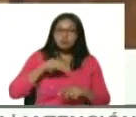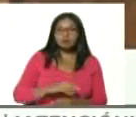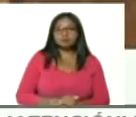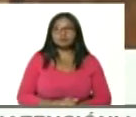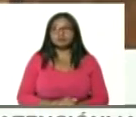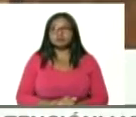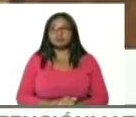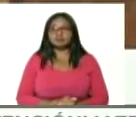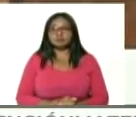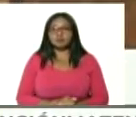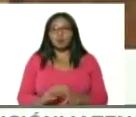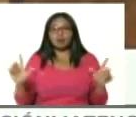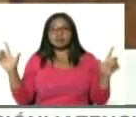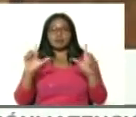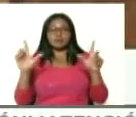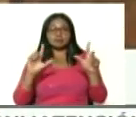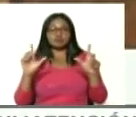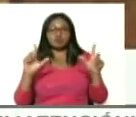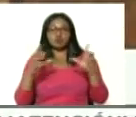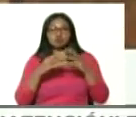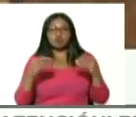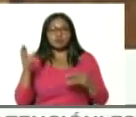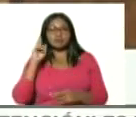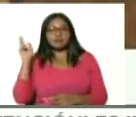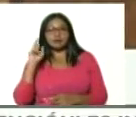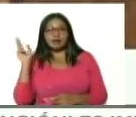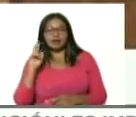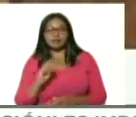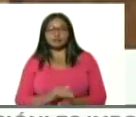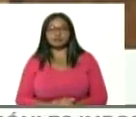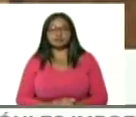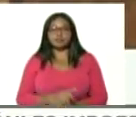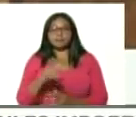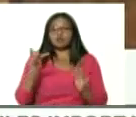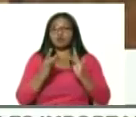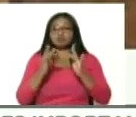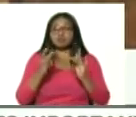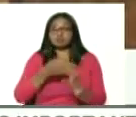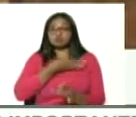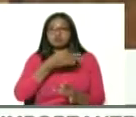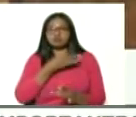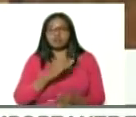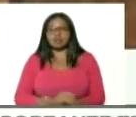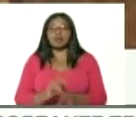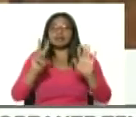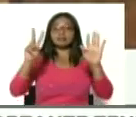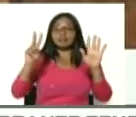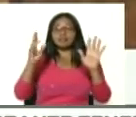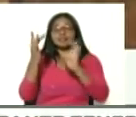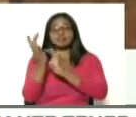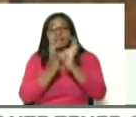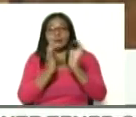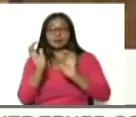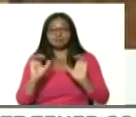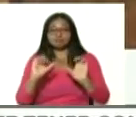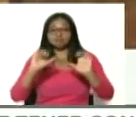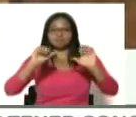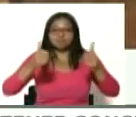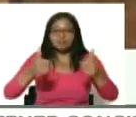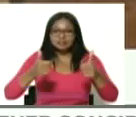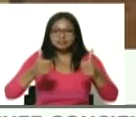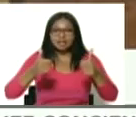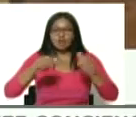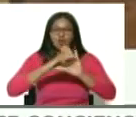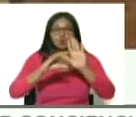del sistema de televisión, sistema de radio, a través de las redes sociales. El 7 de abril arrancan